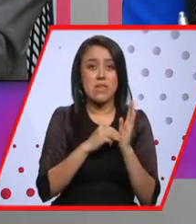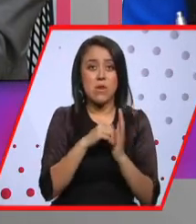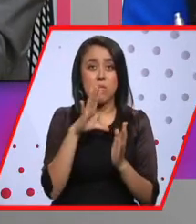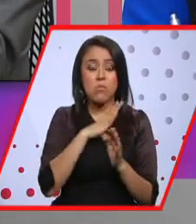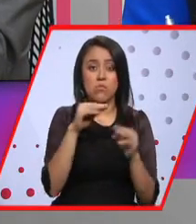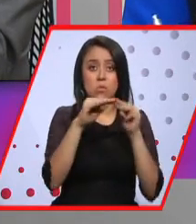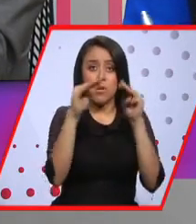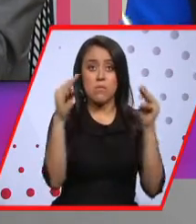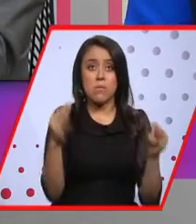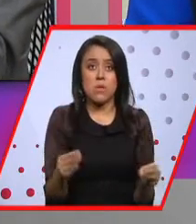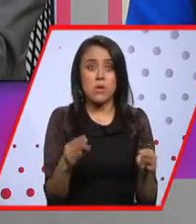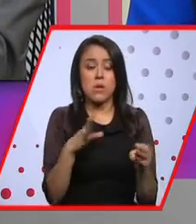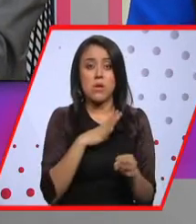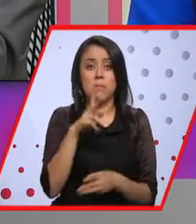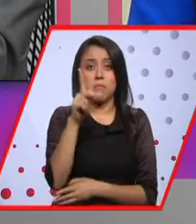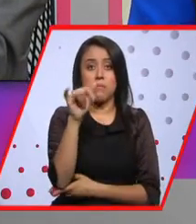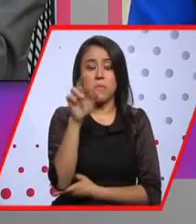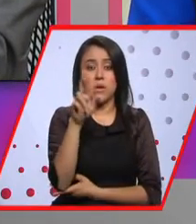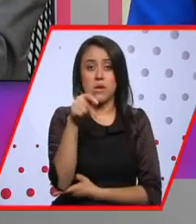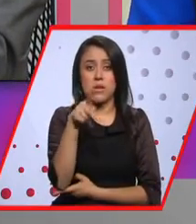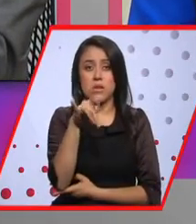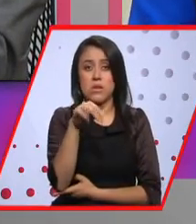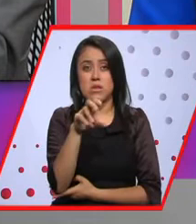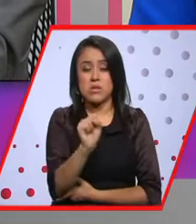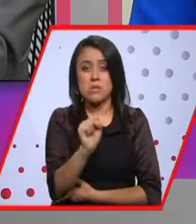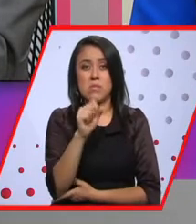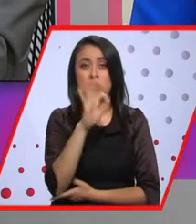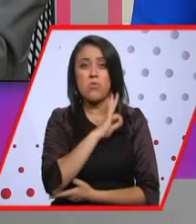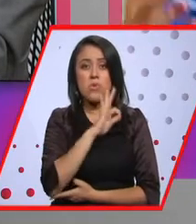máquina Perkins para escribir en braille?